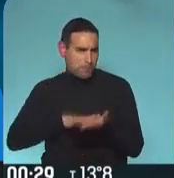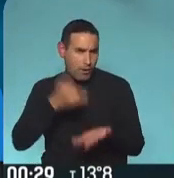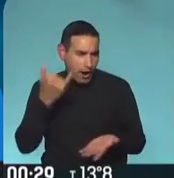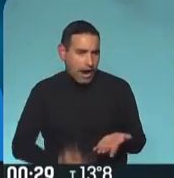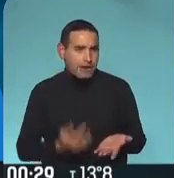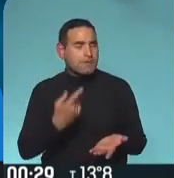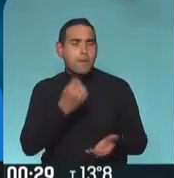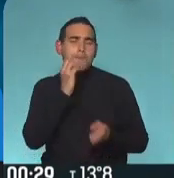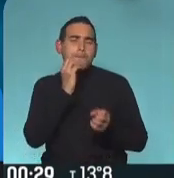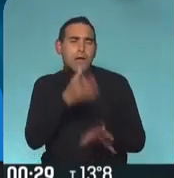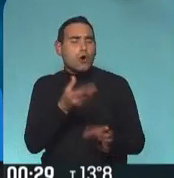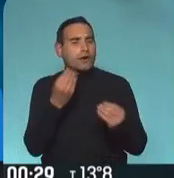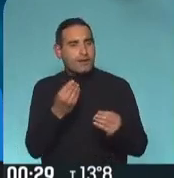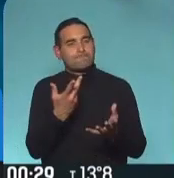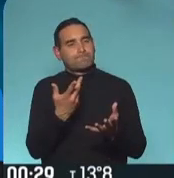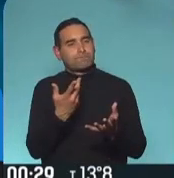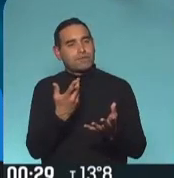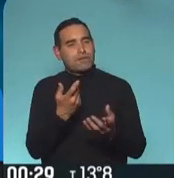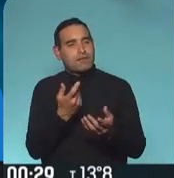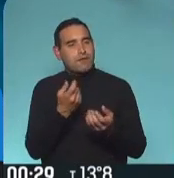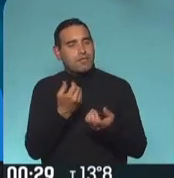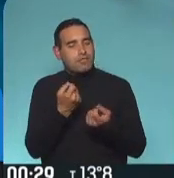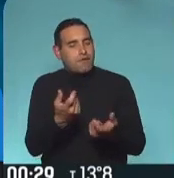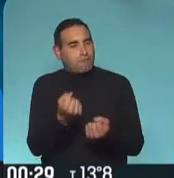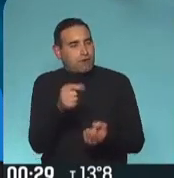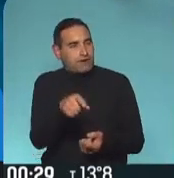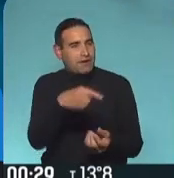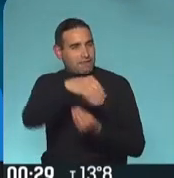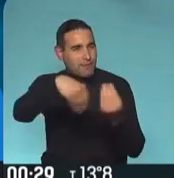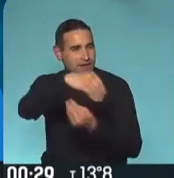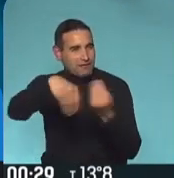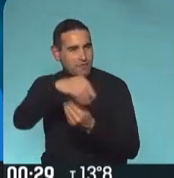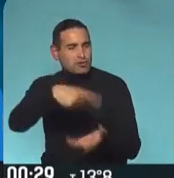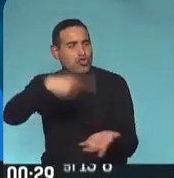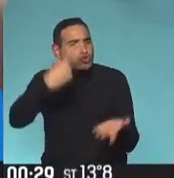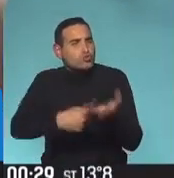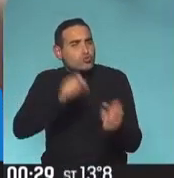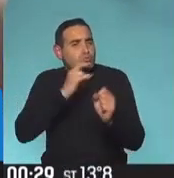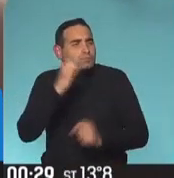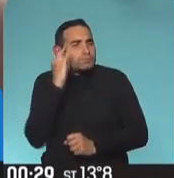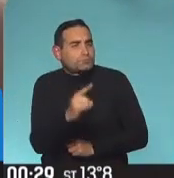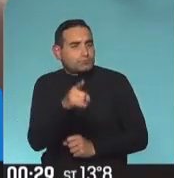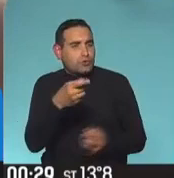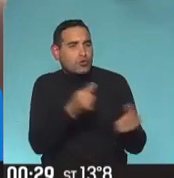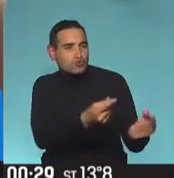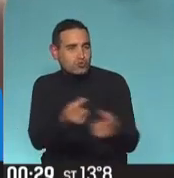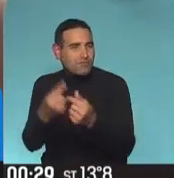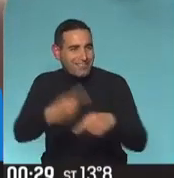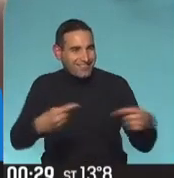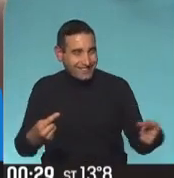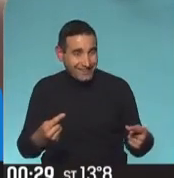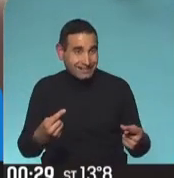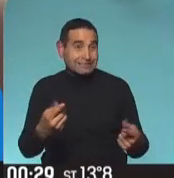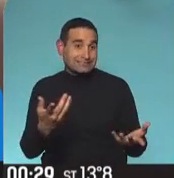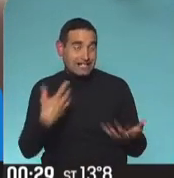siempre es mejor fortalecer la autonomía de las personas y la autonomía de las familias para tomar decisiones de consumo ujú, y eso es lo que generalmente hace